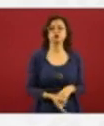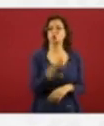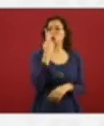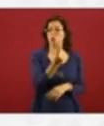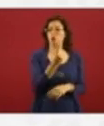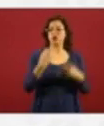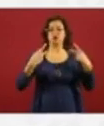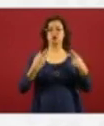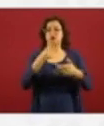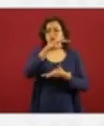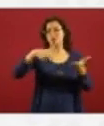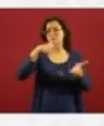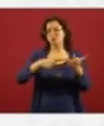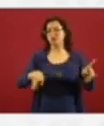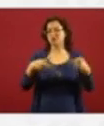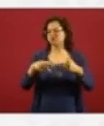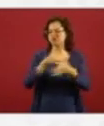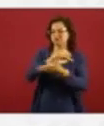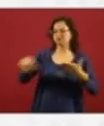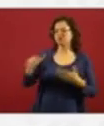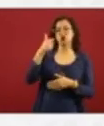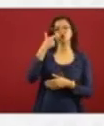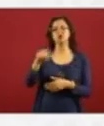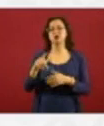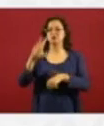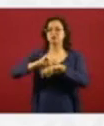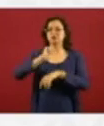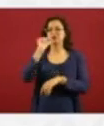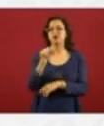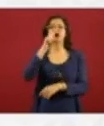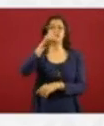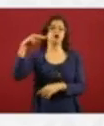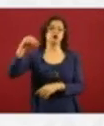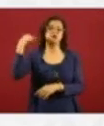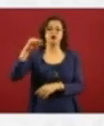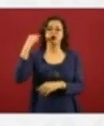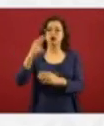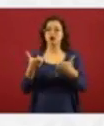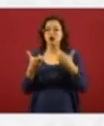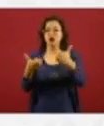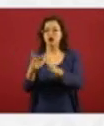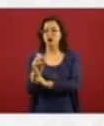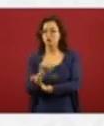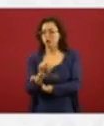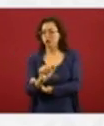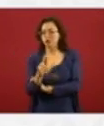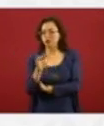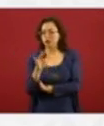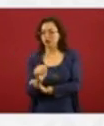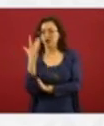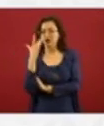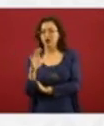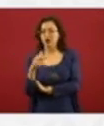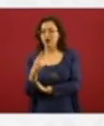sellos para que lo tomen en cuenta los consumidores fue en Coatzitlán, Veracruz, en la carretera Poza Rica-San Andrés,